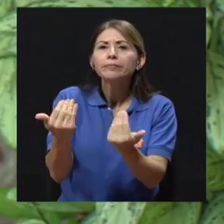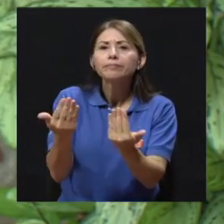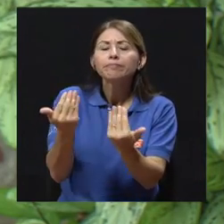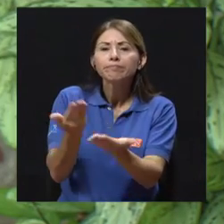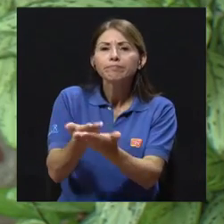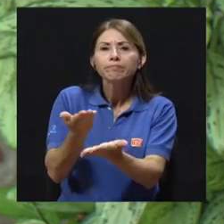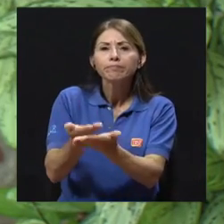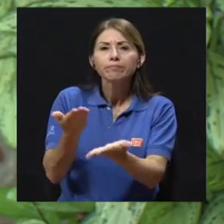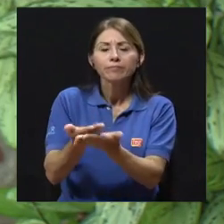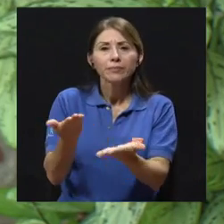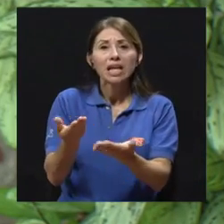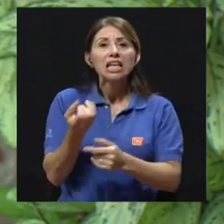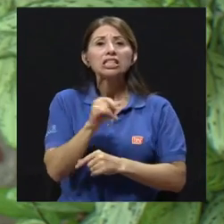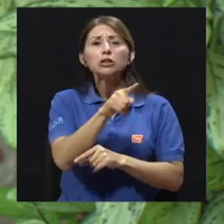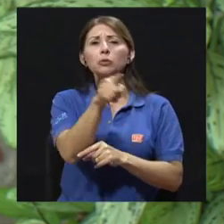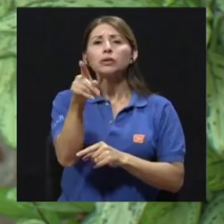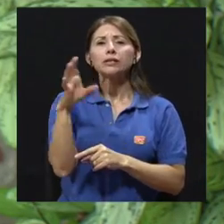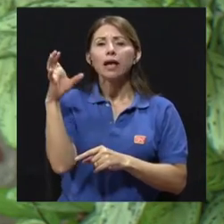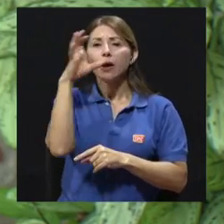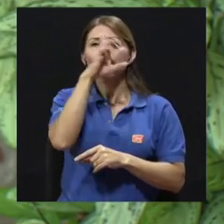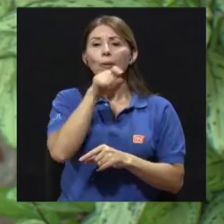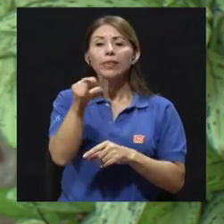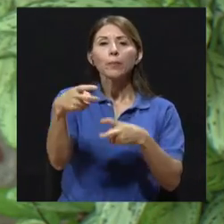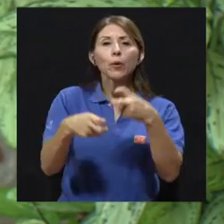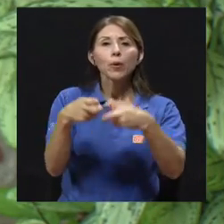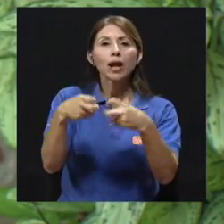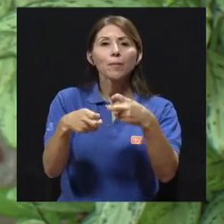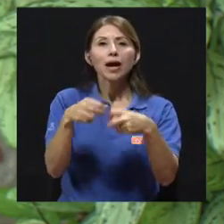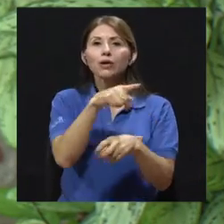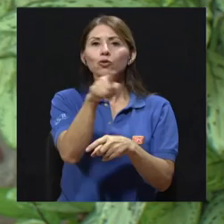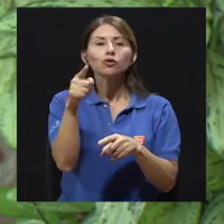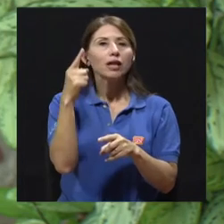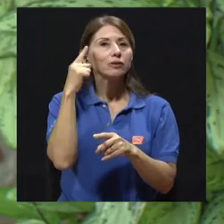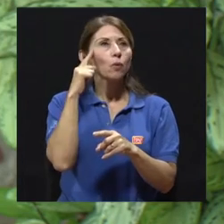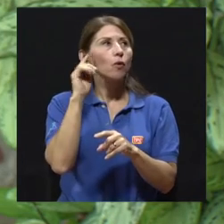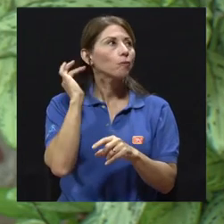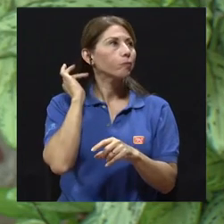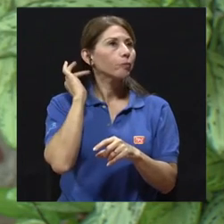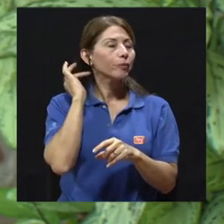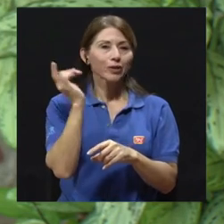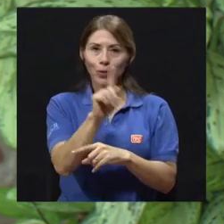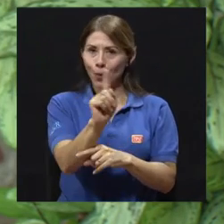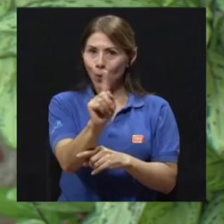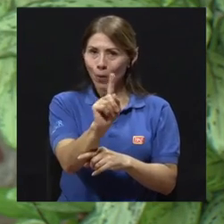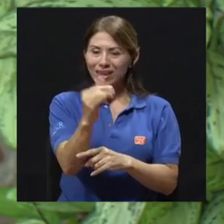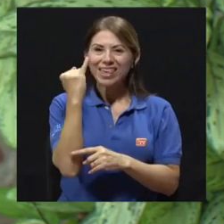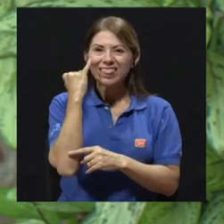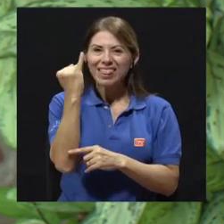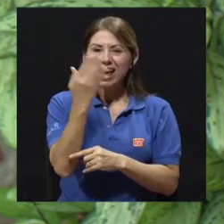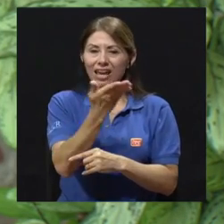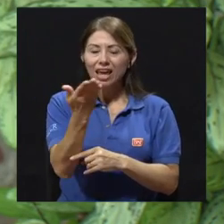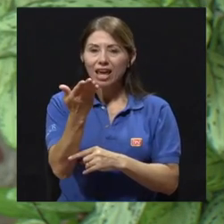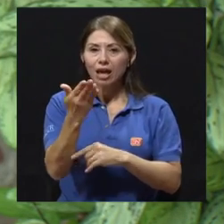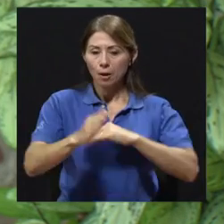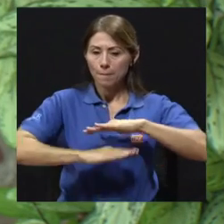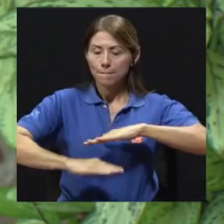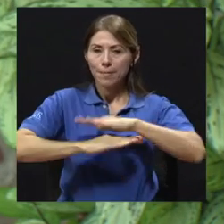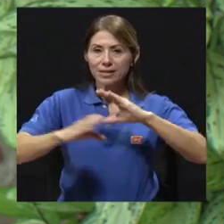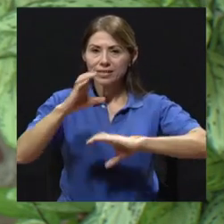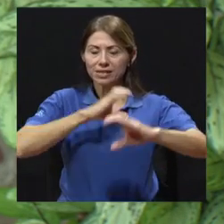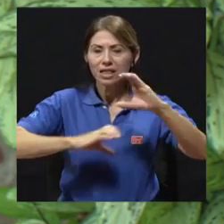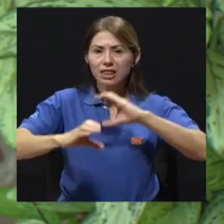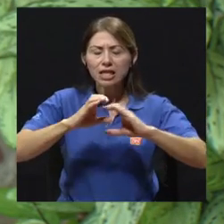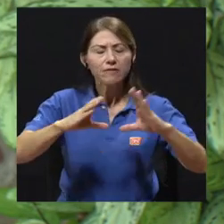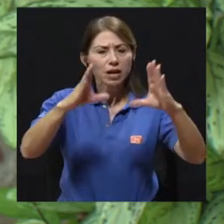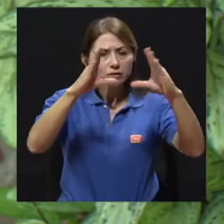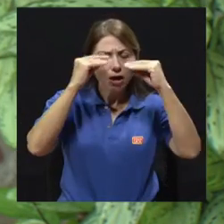es más bien como desarrollarlo más, ¿verdad? Entonces la idea es informarse bien con fuentes científicas